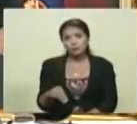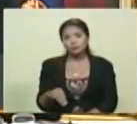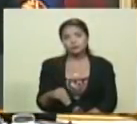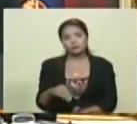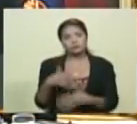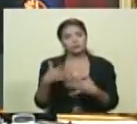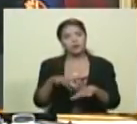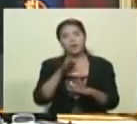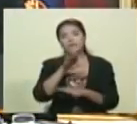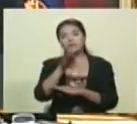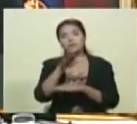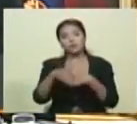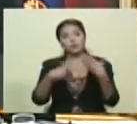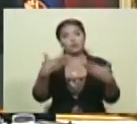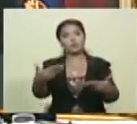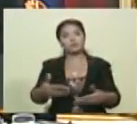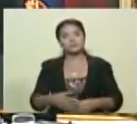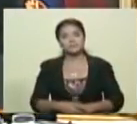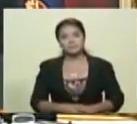irrumpiendo hacia el futuro.